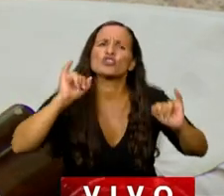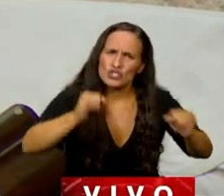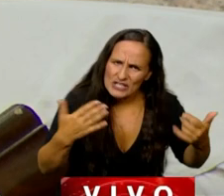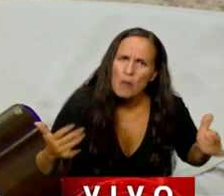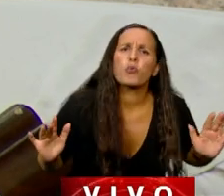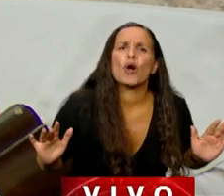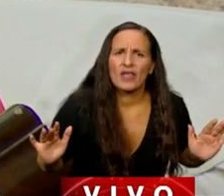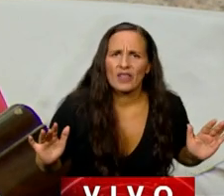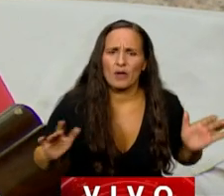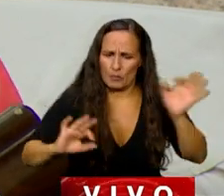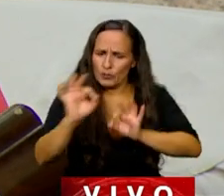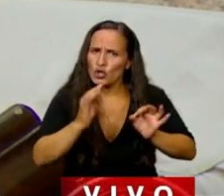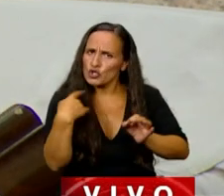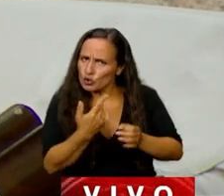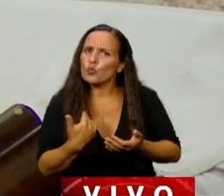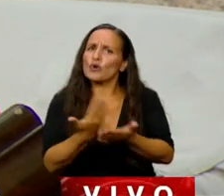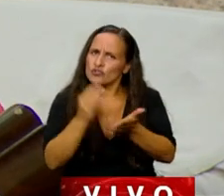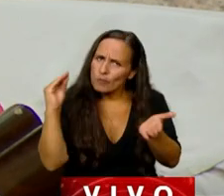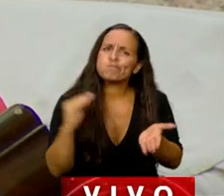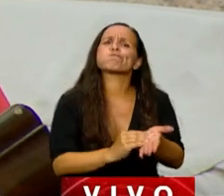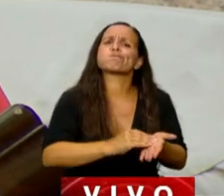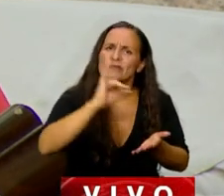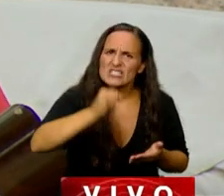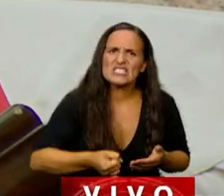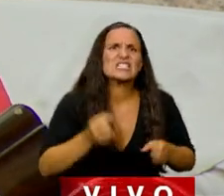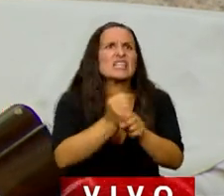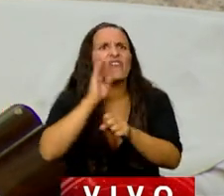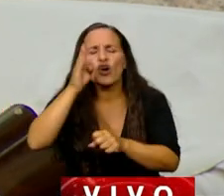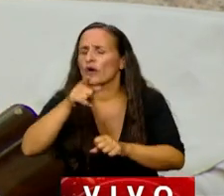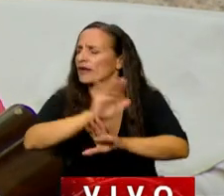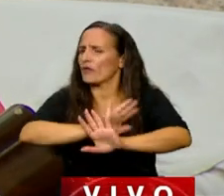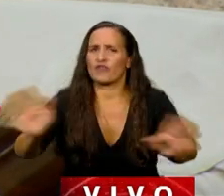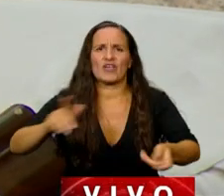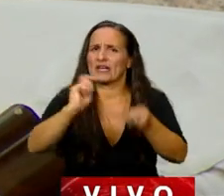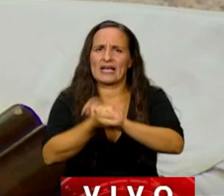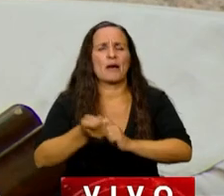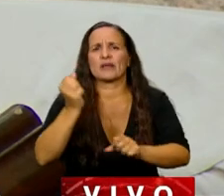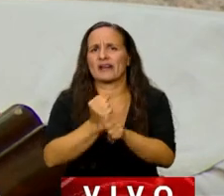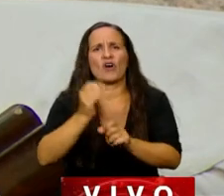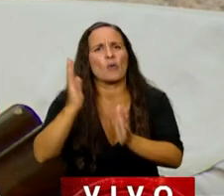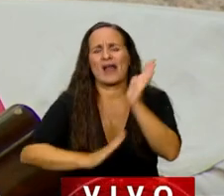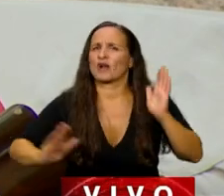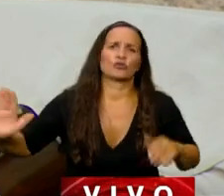lo hemos puesto en nuestro proyecto. Blanqueando todo el trabajo informal, aumentando los salarios para que